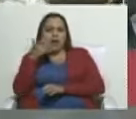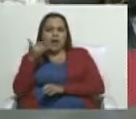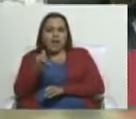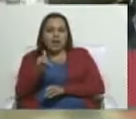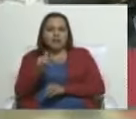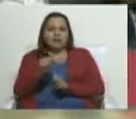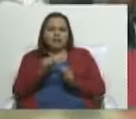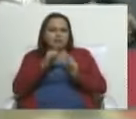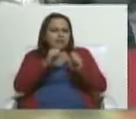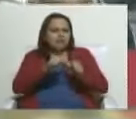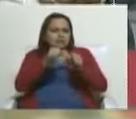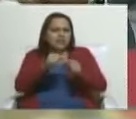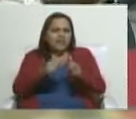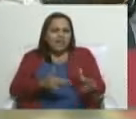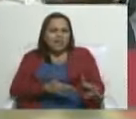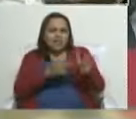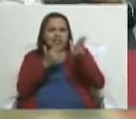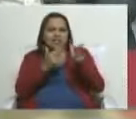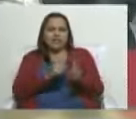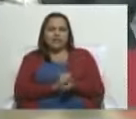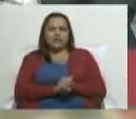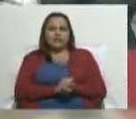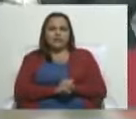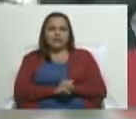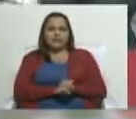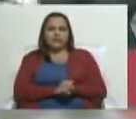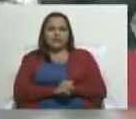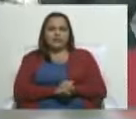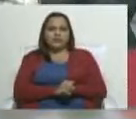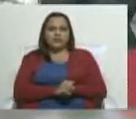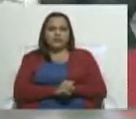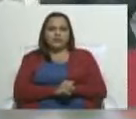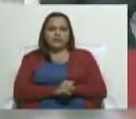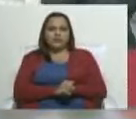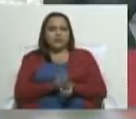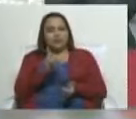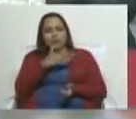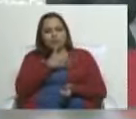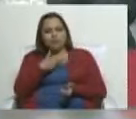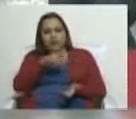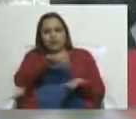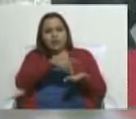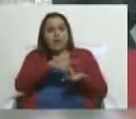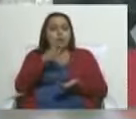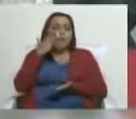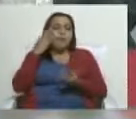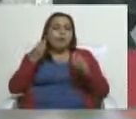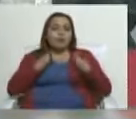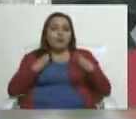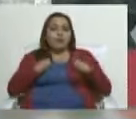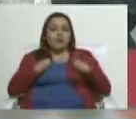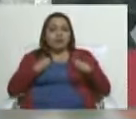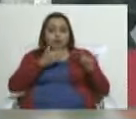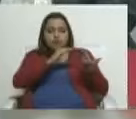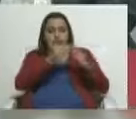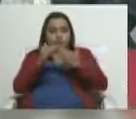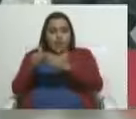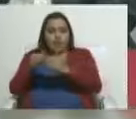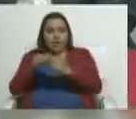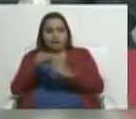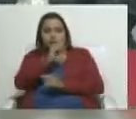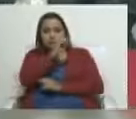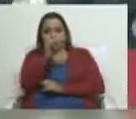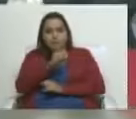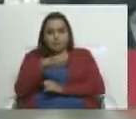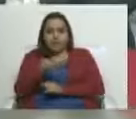combatiente guerrillero y eso de alguna manera la traumó a ella. Y mi madre vive en una urbanización en el Zulia de